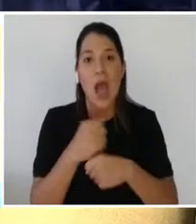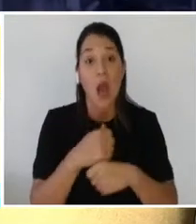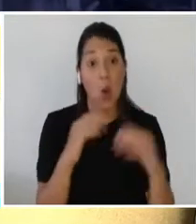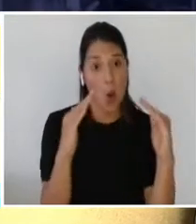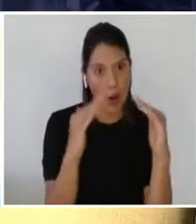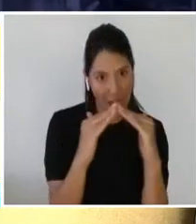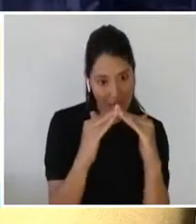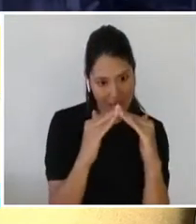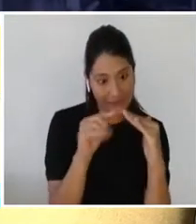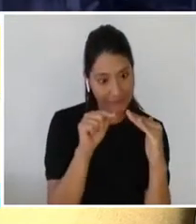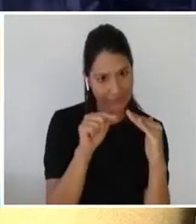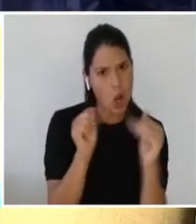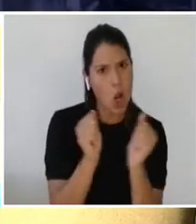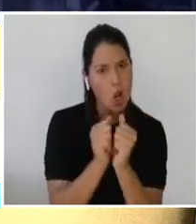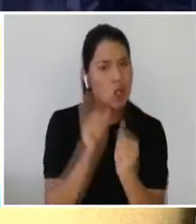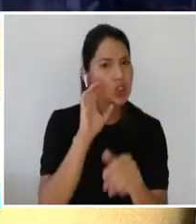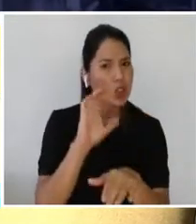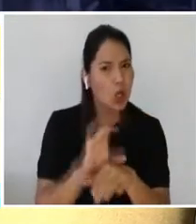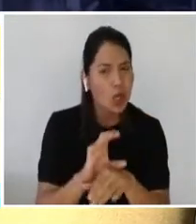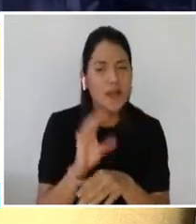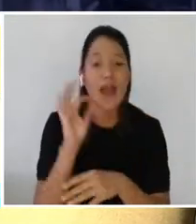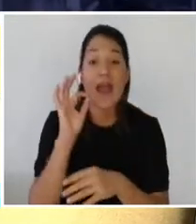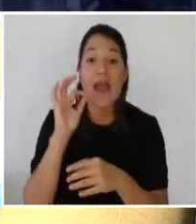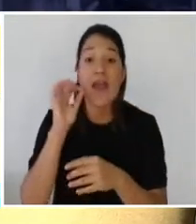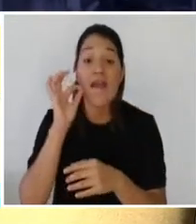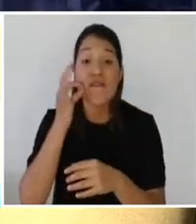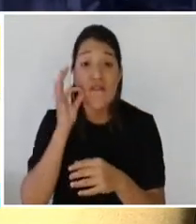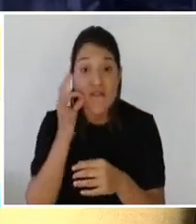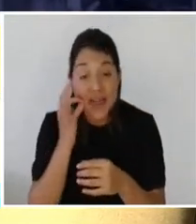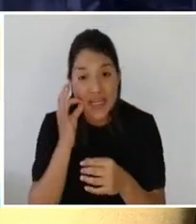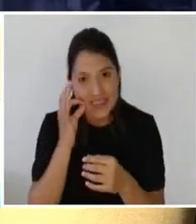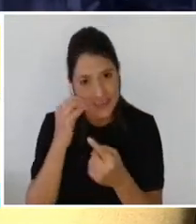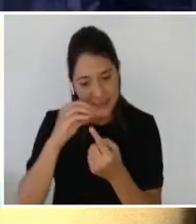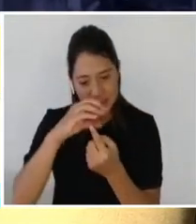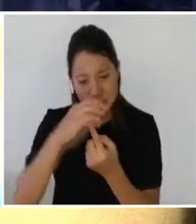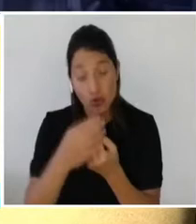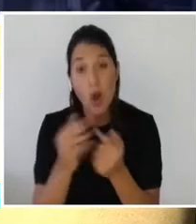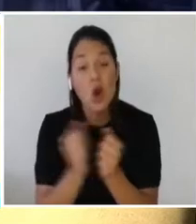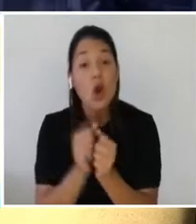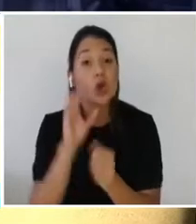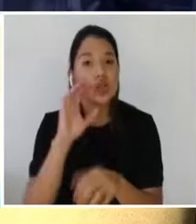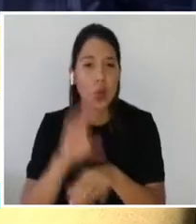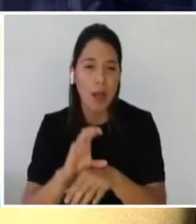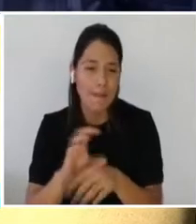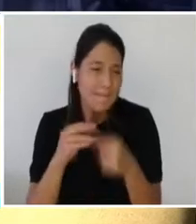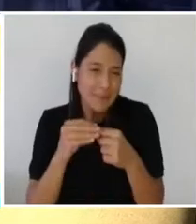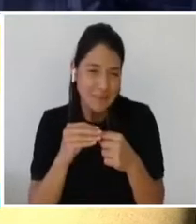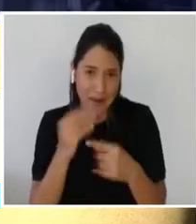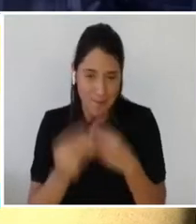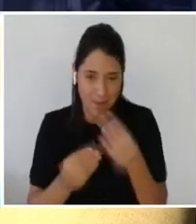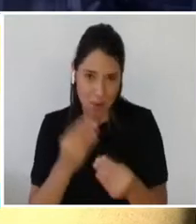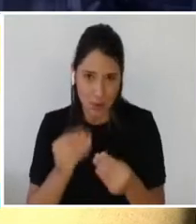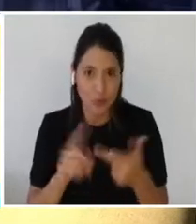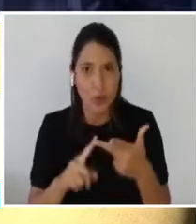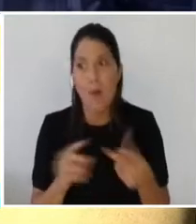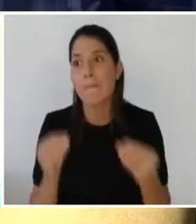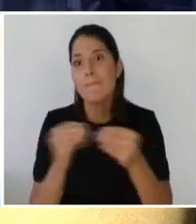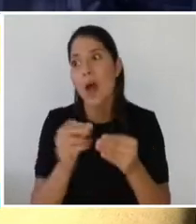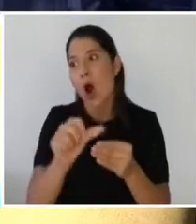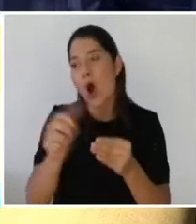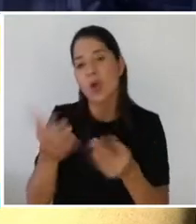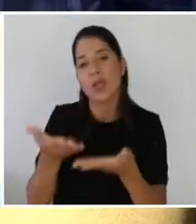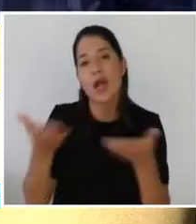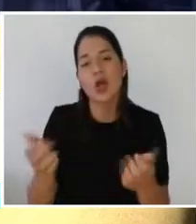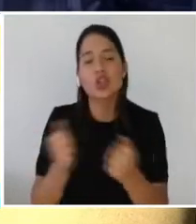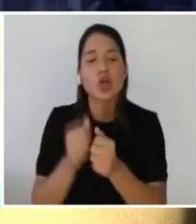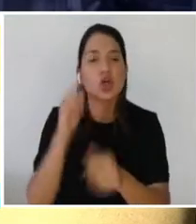chocolate, hago fresas cubiertas de chocolate, que ese es mi producto estrella, más todas las cosas que involucran chocolatería, tanto en chocolate